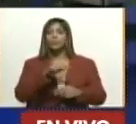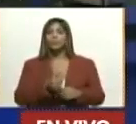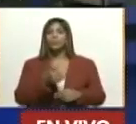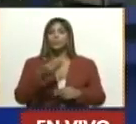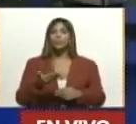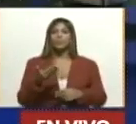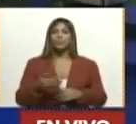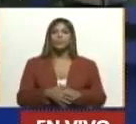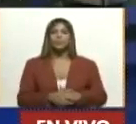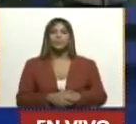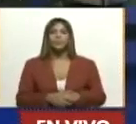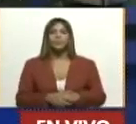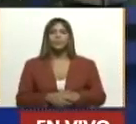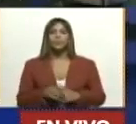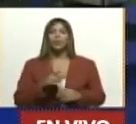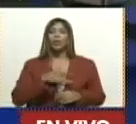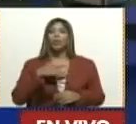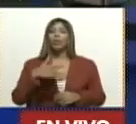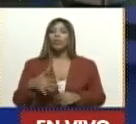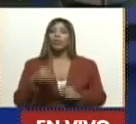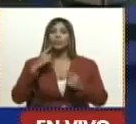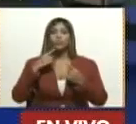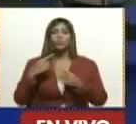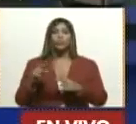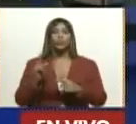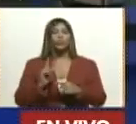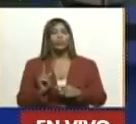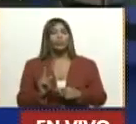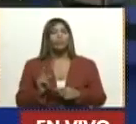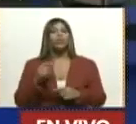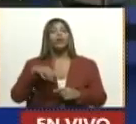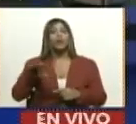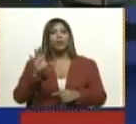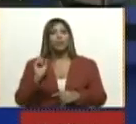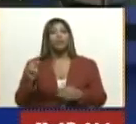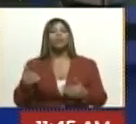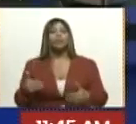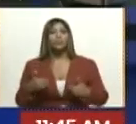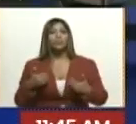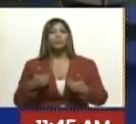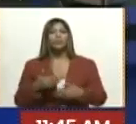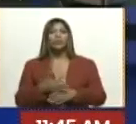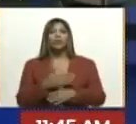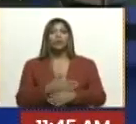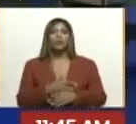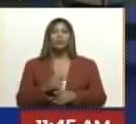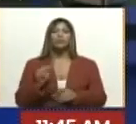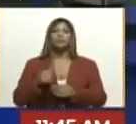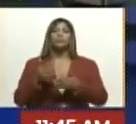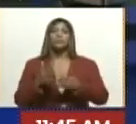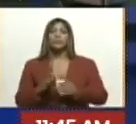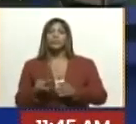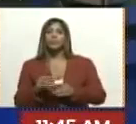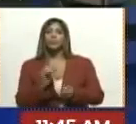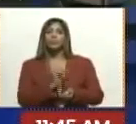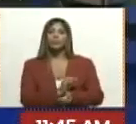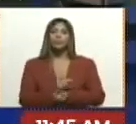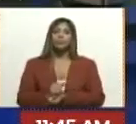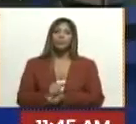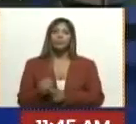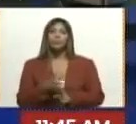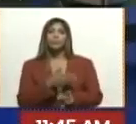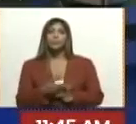todo, que no abandona y entiende el dolor porque lo sufrió y lo venció al nacer entre prisiones y